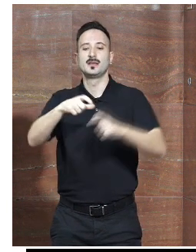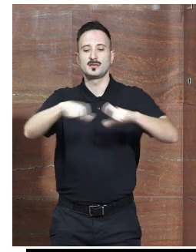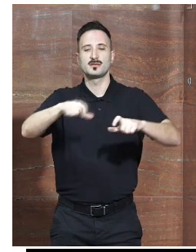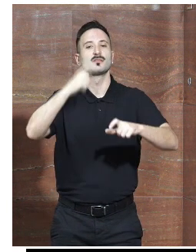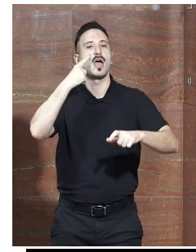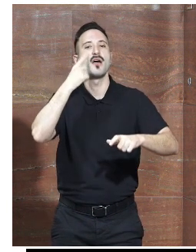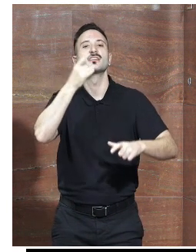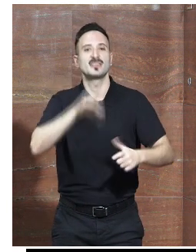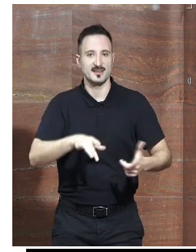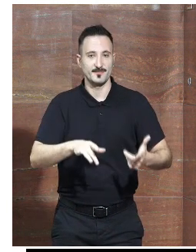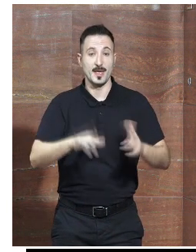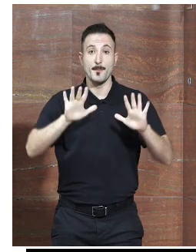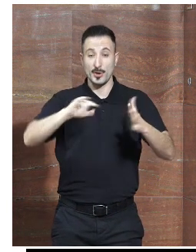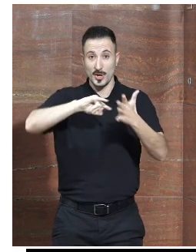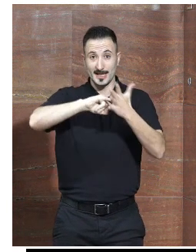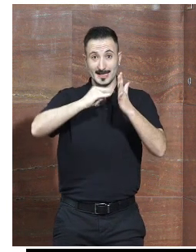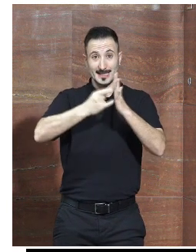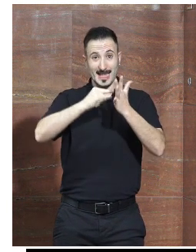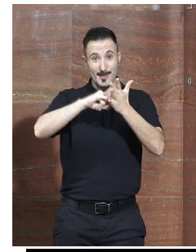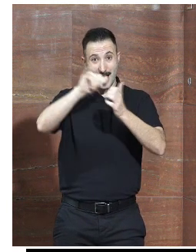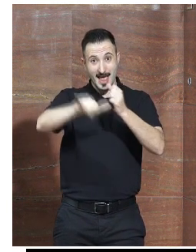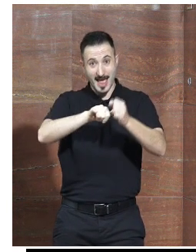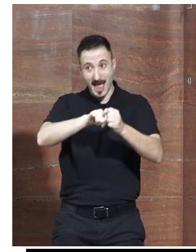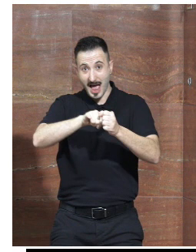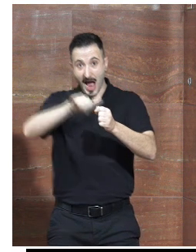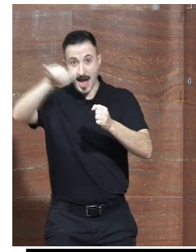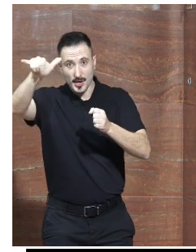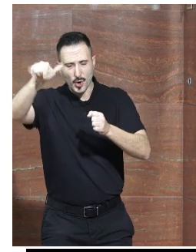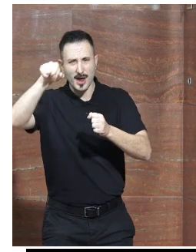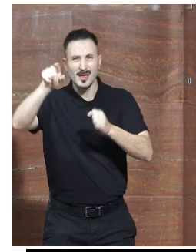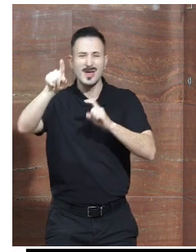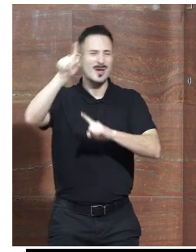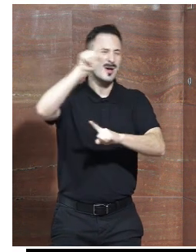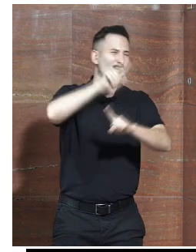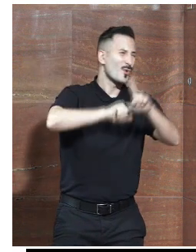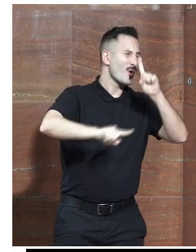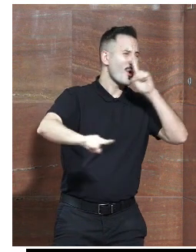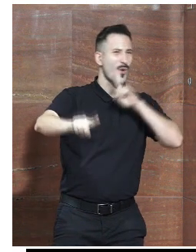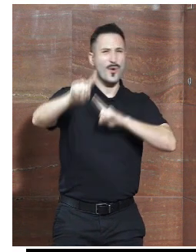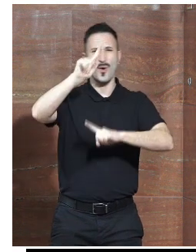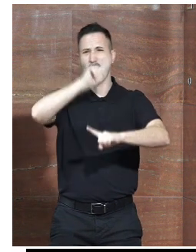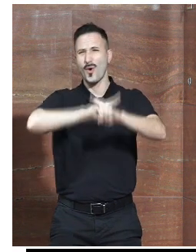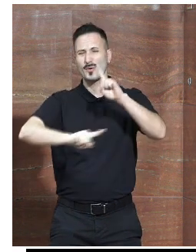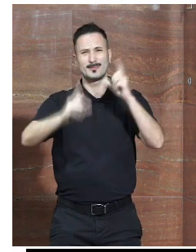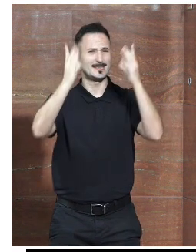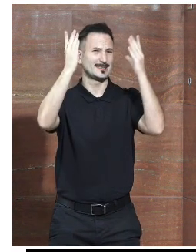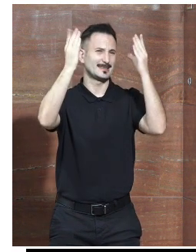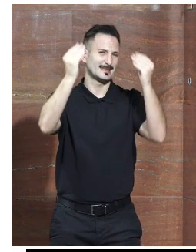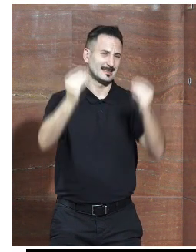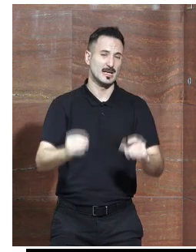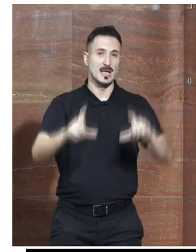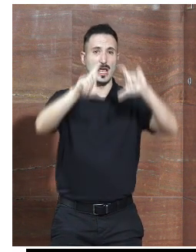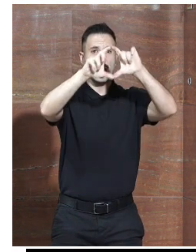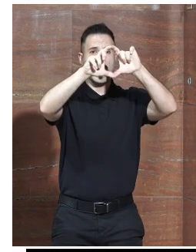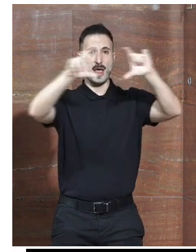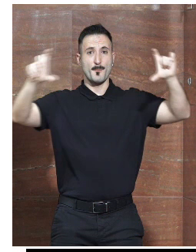Pero en el sistema aéreo ha habido problemas por un tubo. O sea, hay compañías aéreas que no han